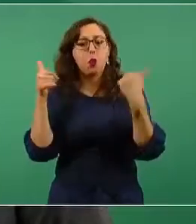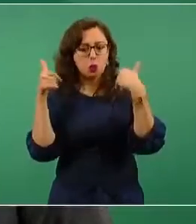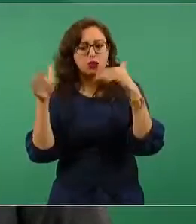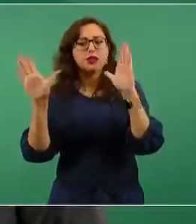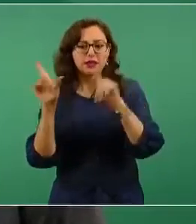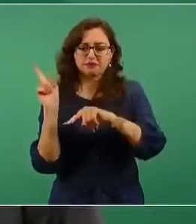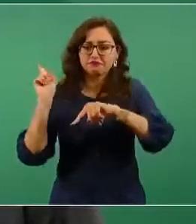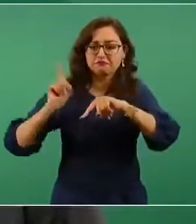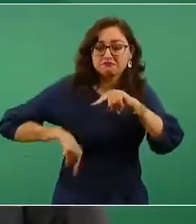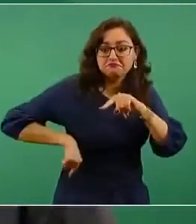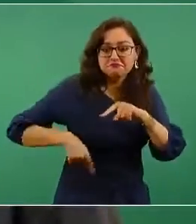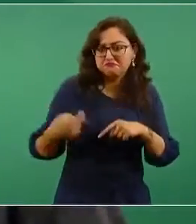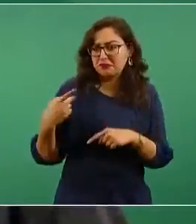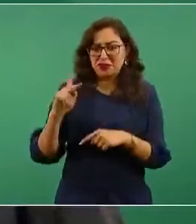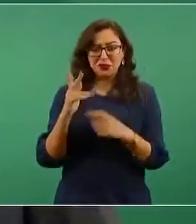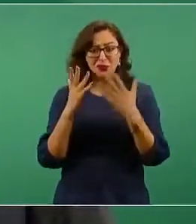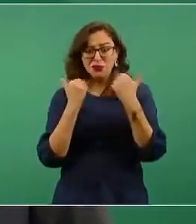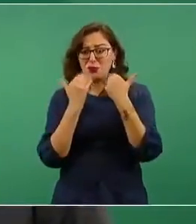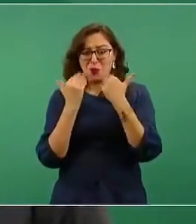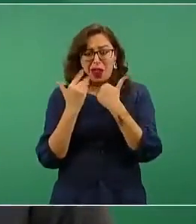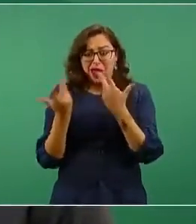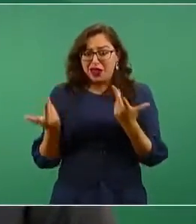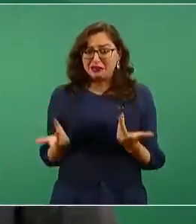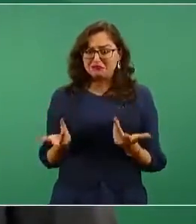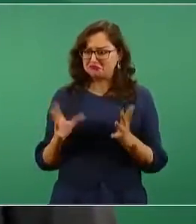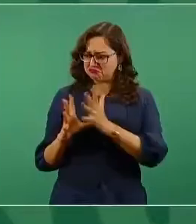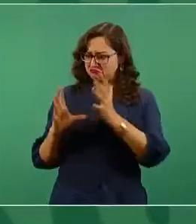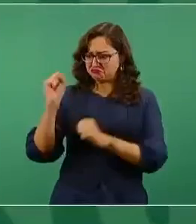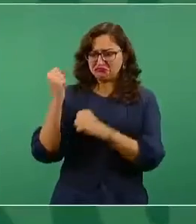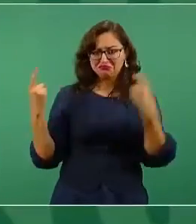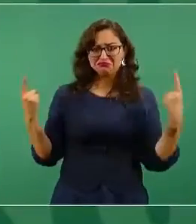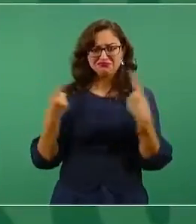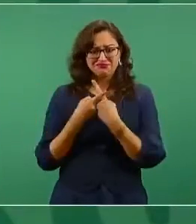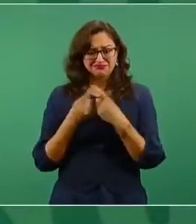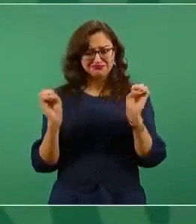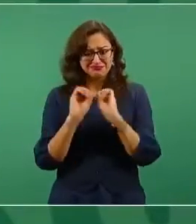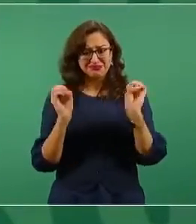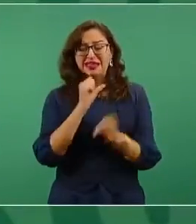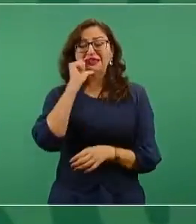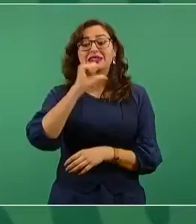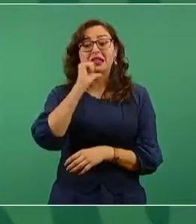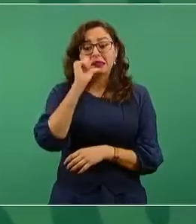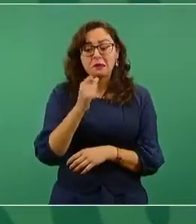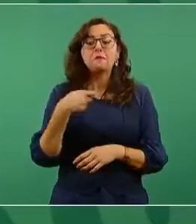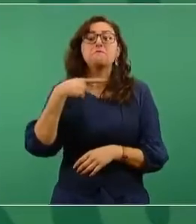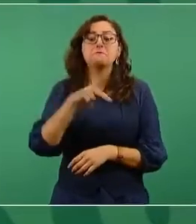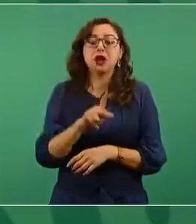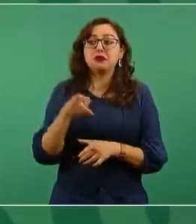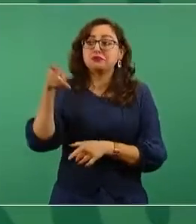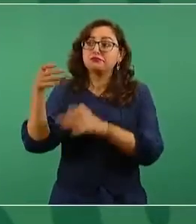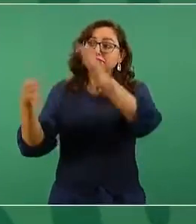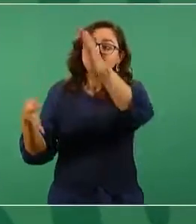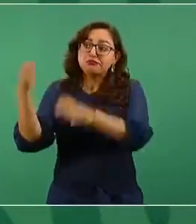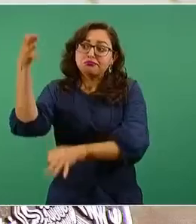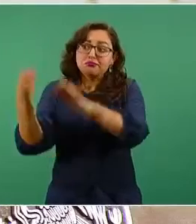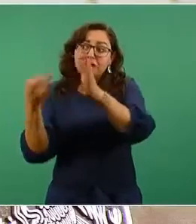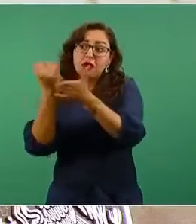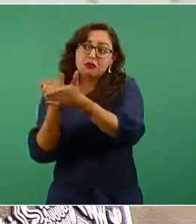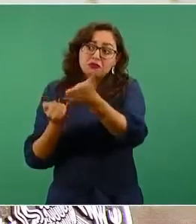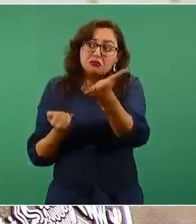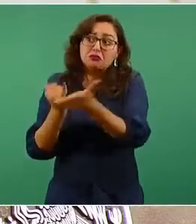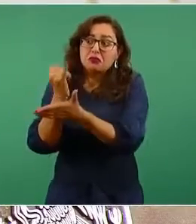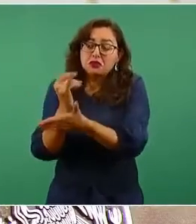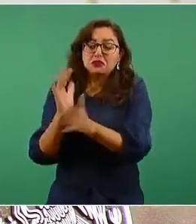De todas maneras, hay que esperar a la decisión del Poder Judicial y todo mundo tiene derecho a